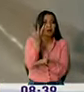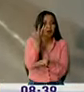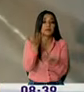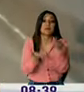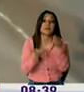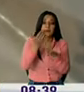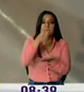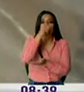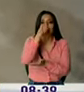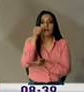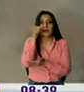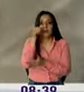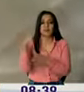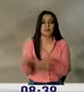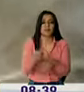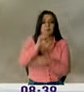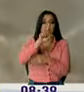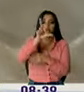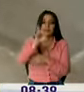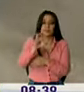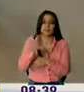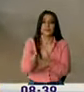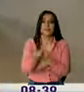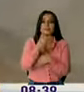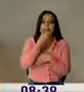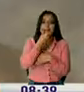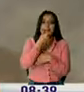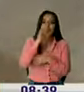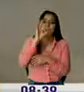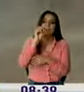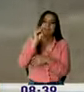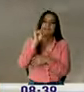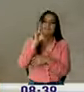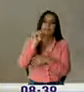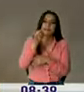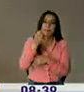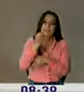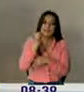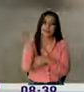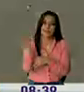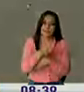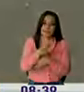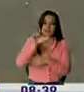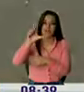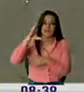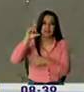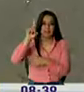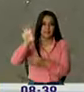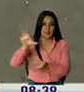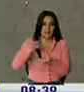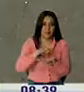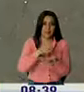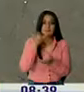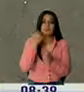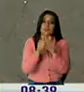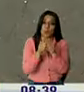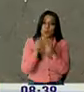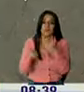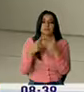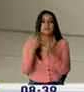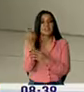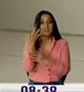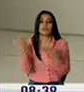cocaína, 130 pastillas de metanfetaminas, 30 fragmentos de LSD, celulares, dinero y además hubo